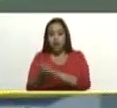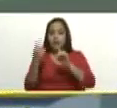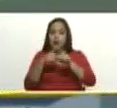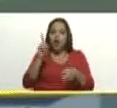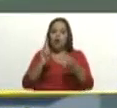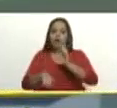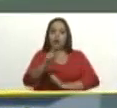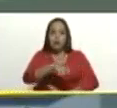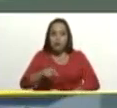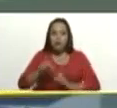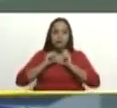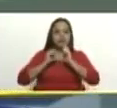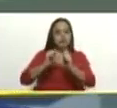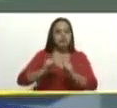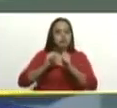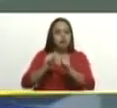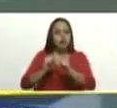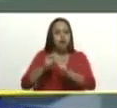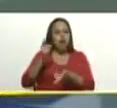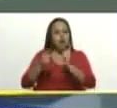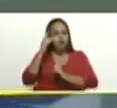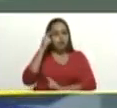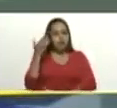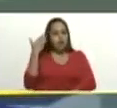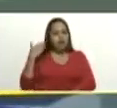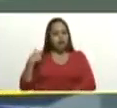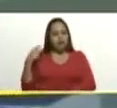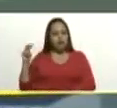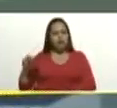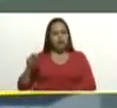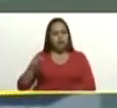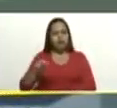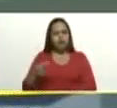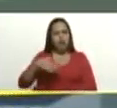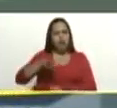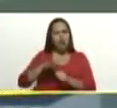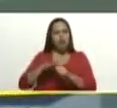hay gente. En estos días yo venía, ¿por dónde es que venía?